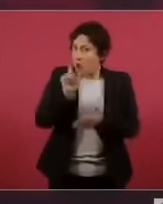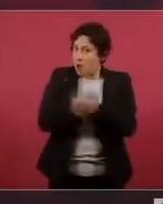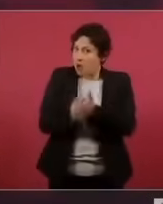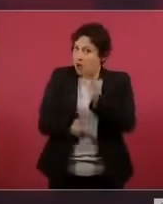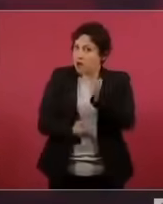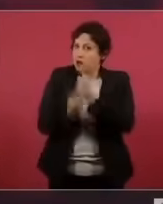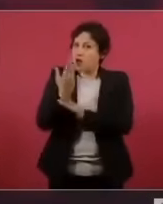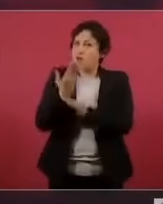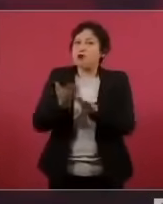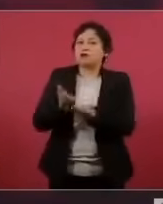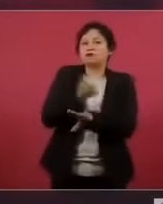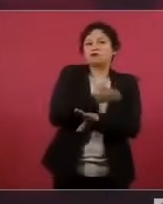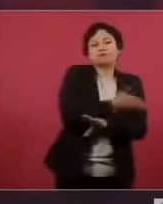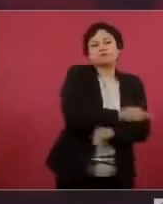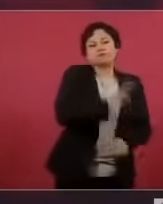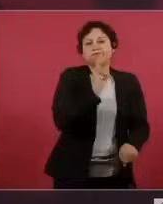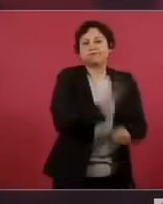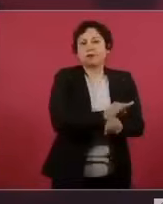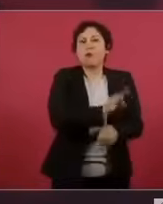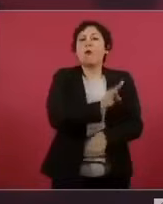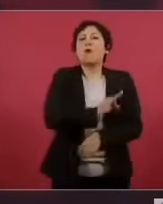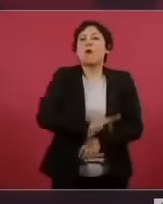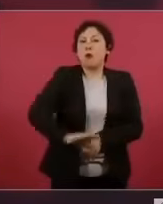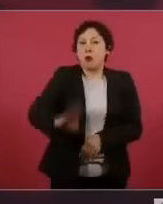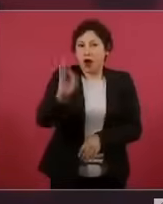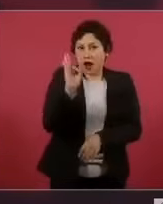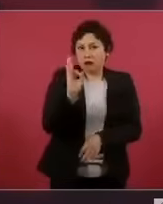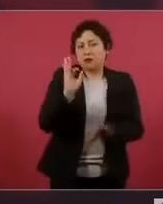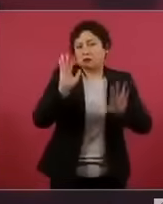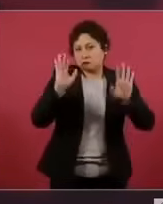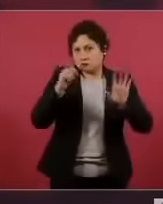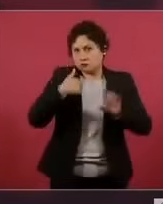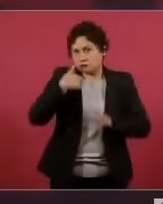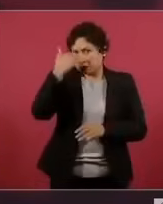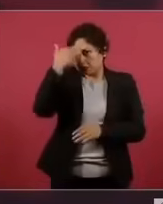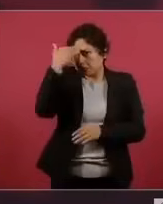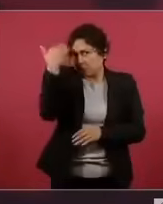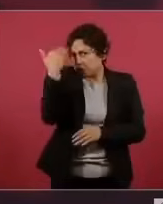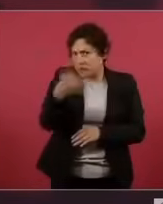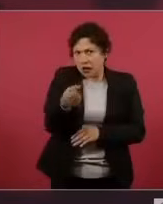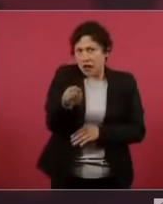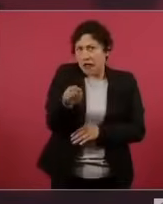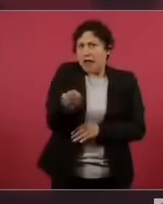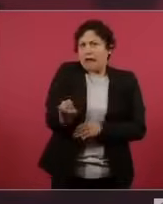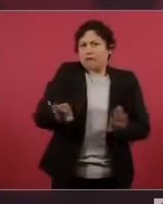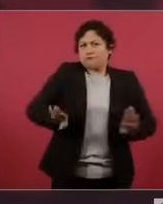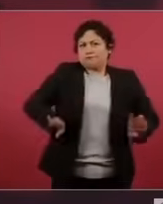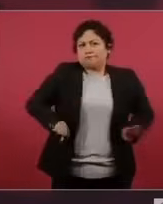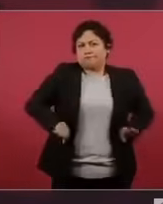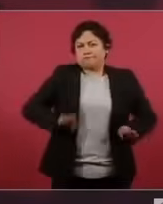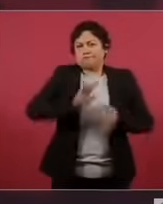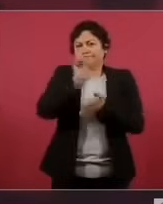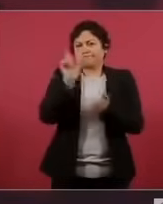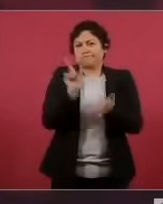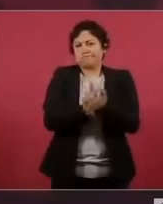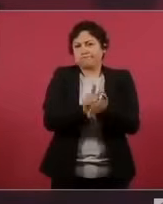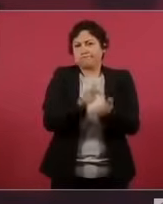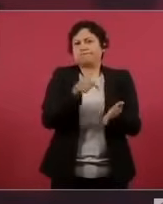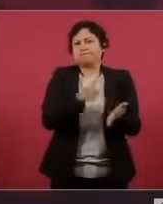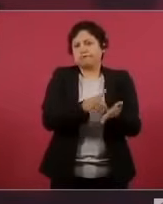retroactivamente aplicarse cualquier ley y se podría llevar a cabo cualquier